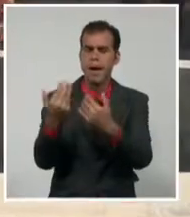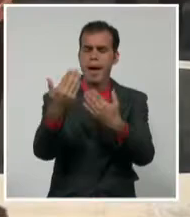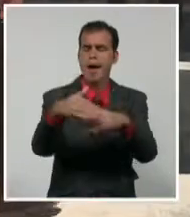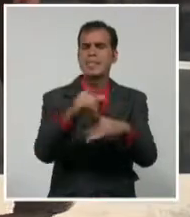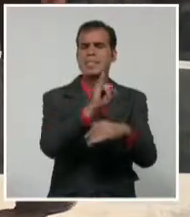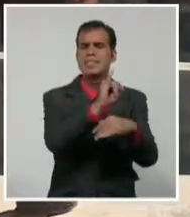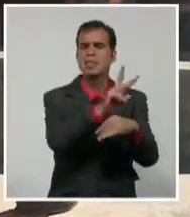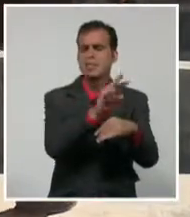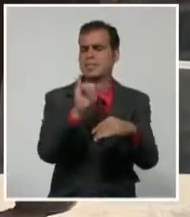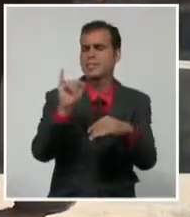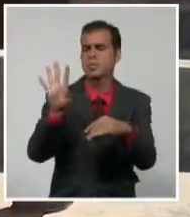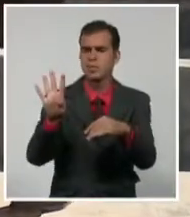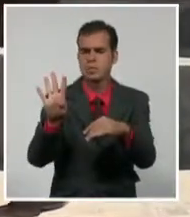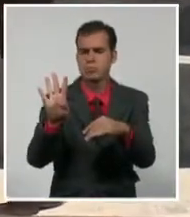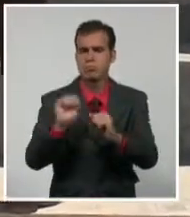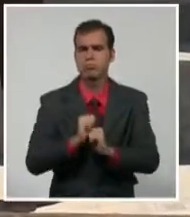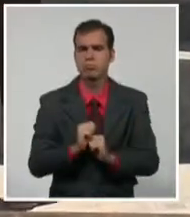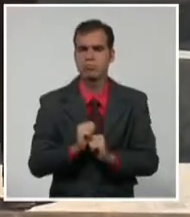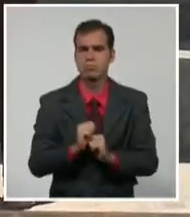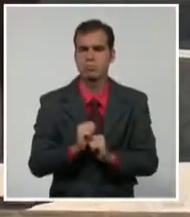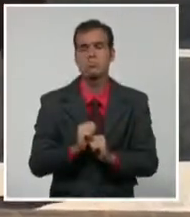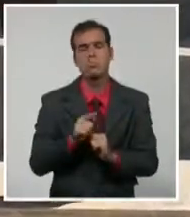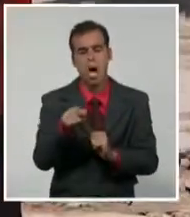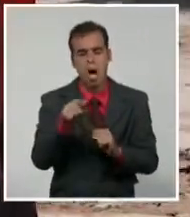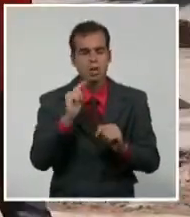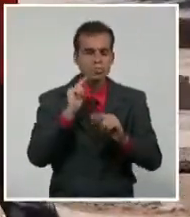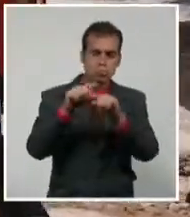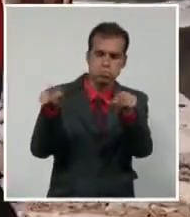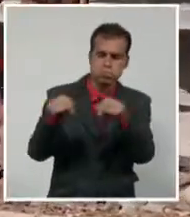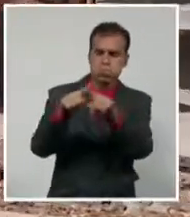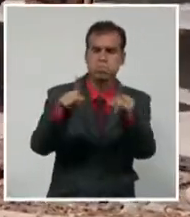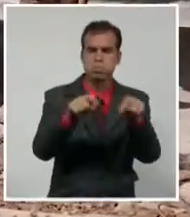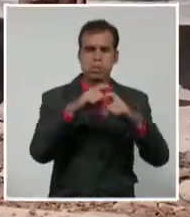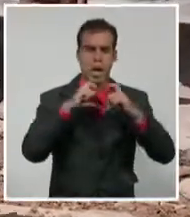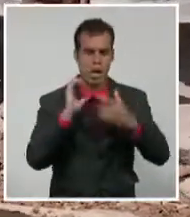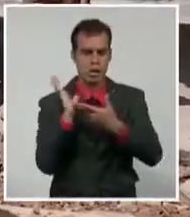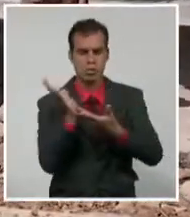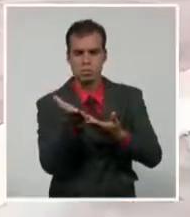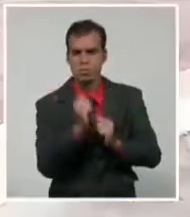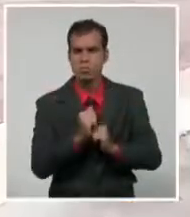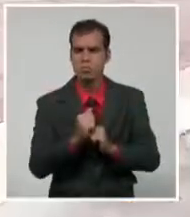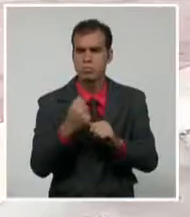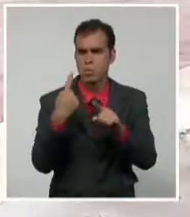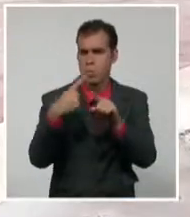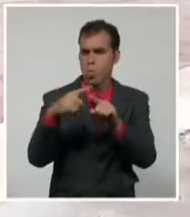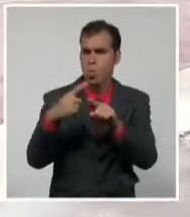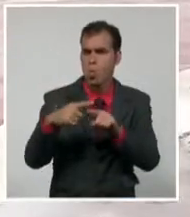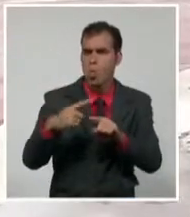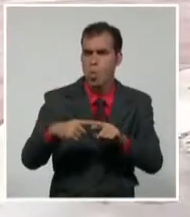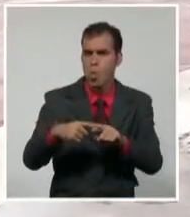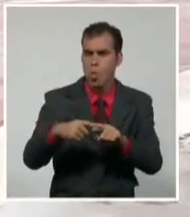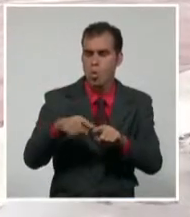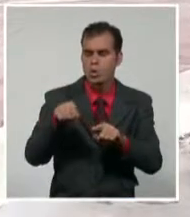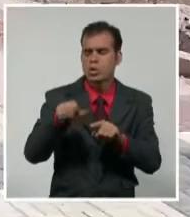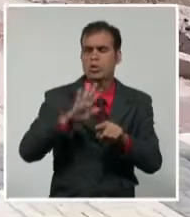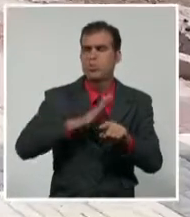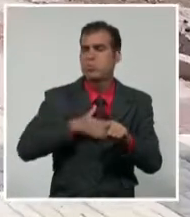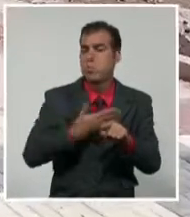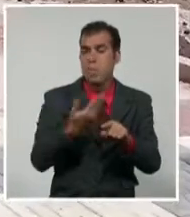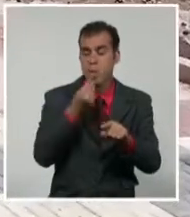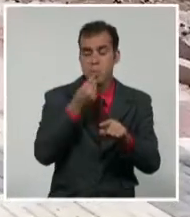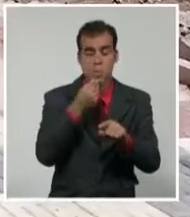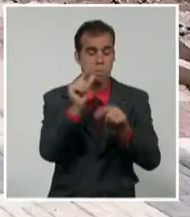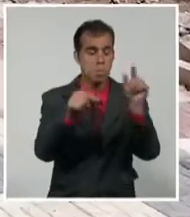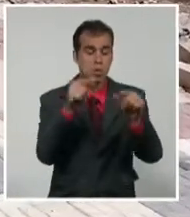el atractivo sumar a áreas comerciales gastronómicas y de esparcimiento integradas como un todo para el disfrute de los